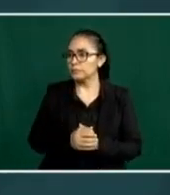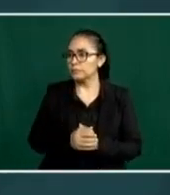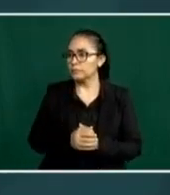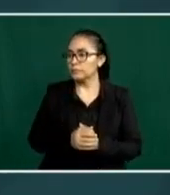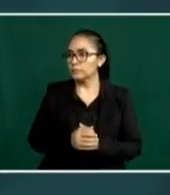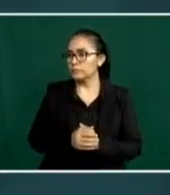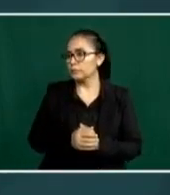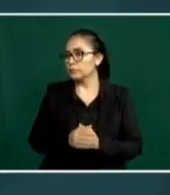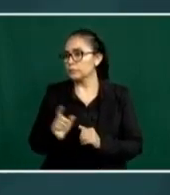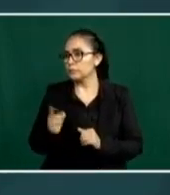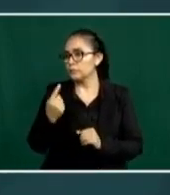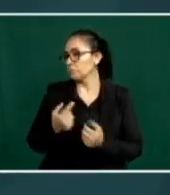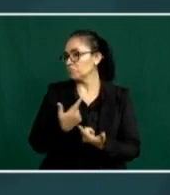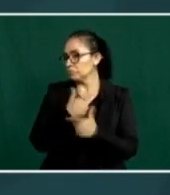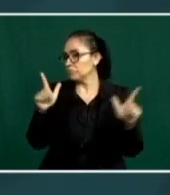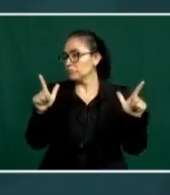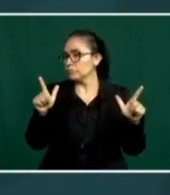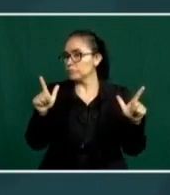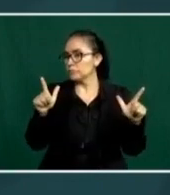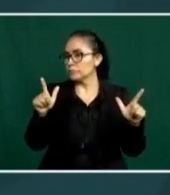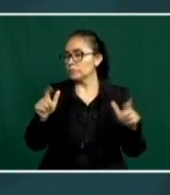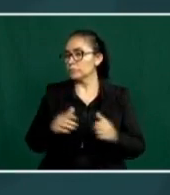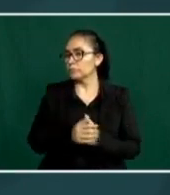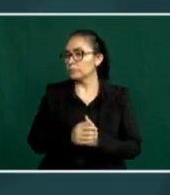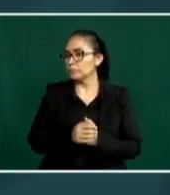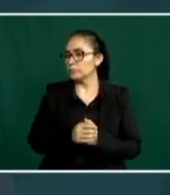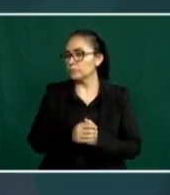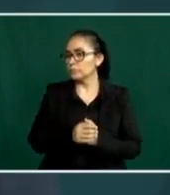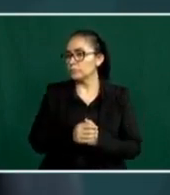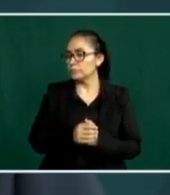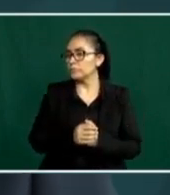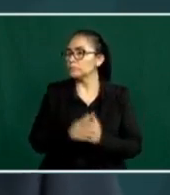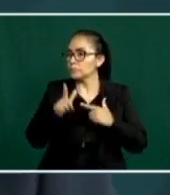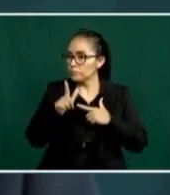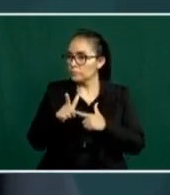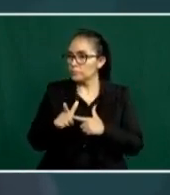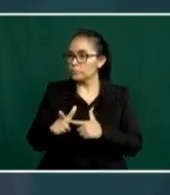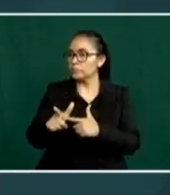somos libres, van a seguir